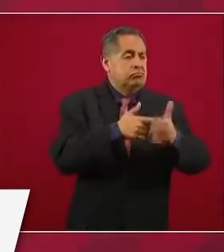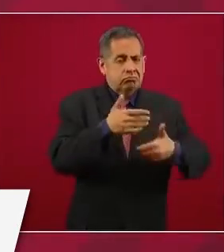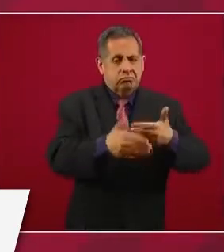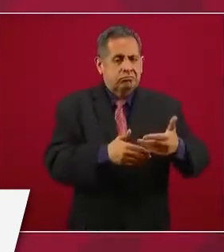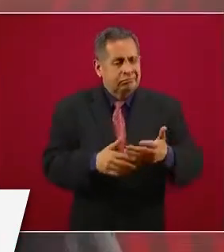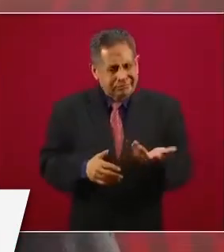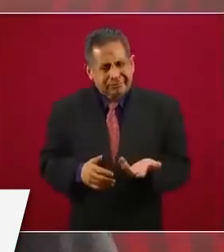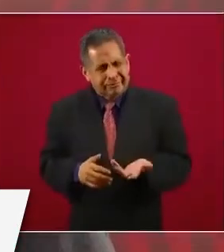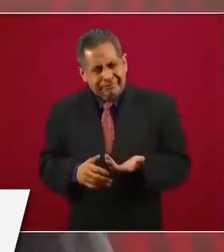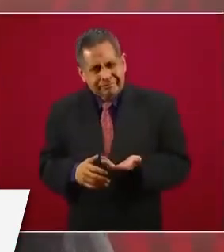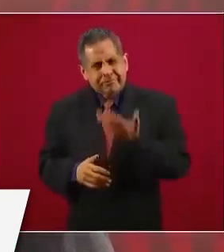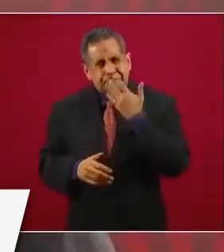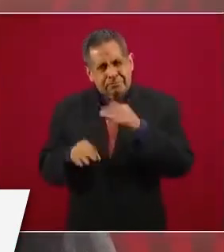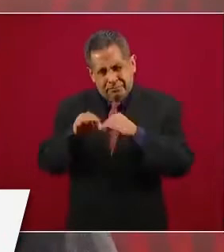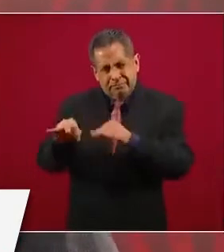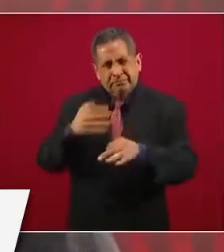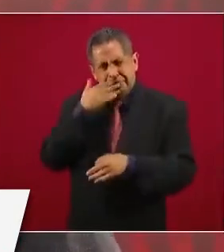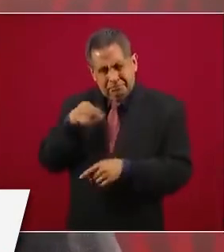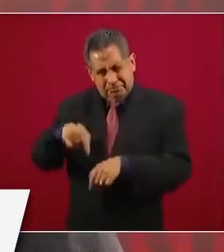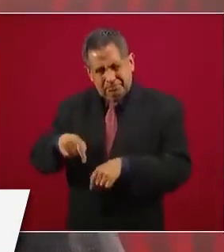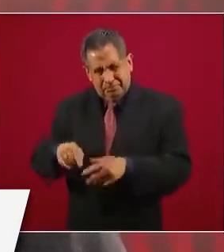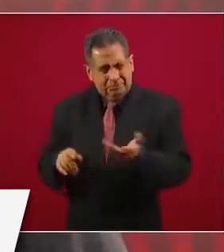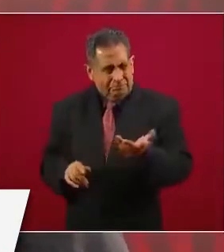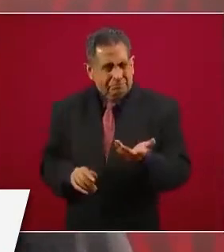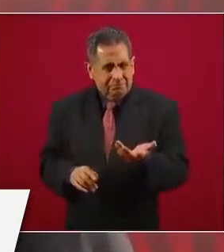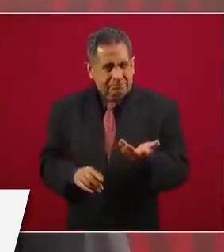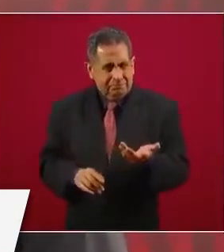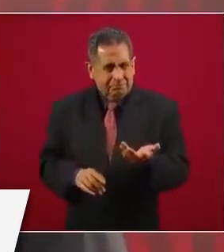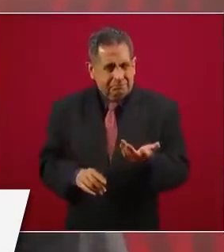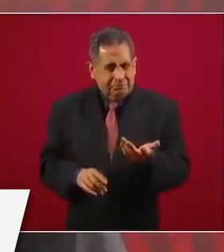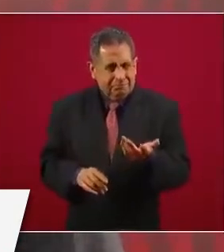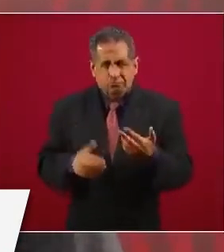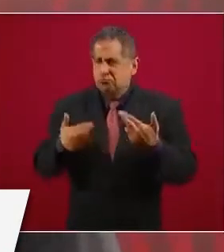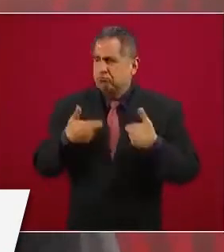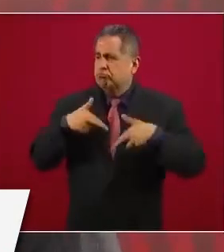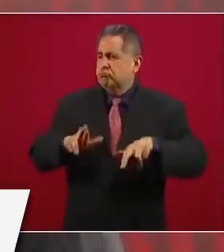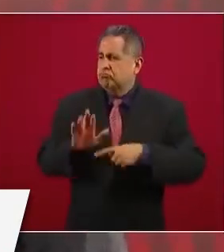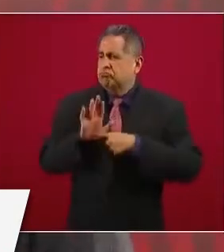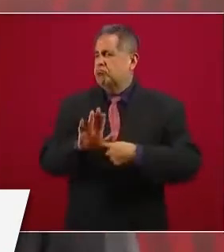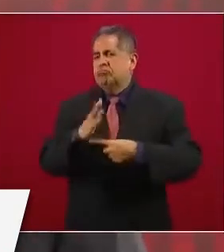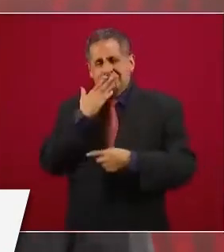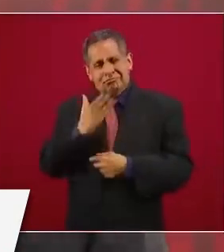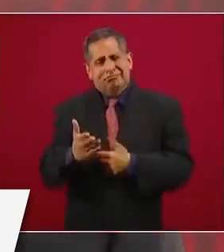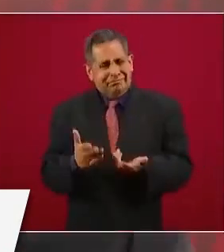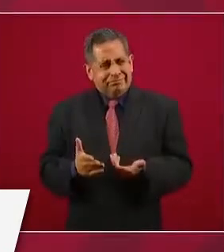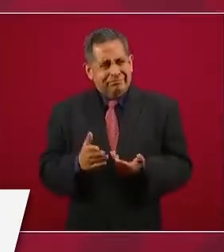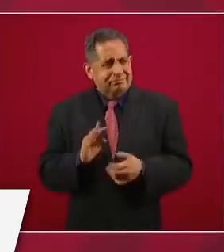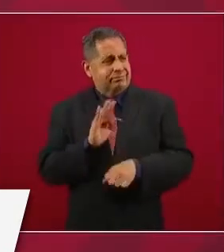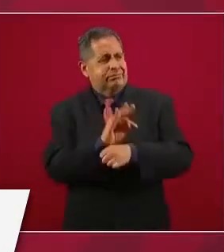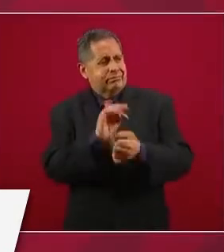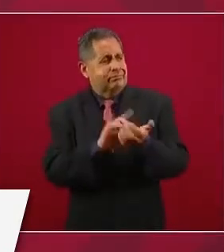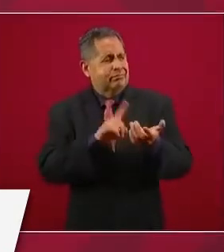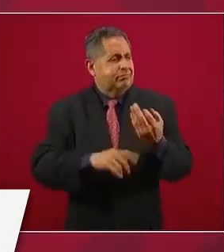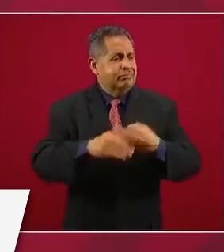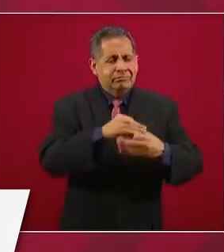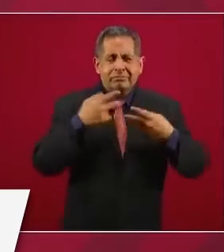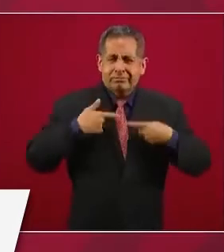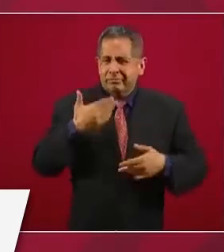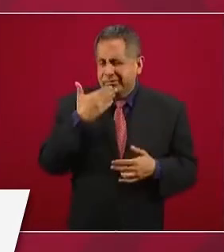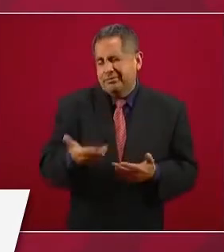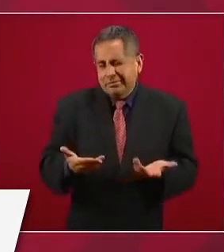hagan bien su trabajo, que representen a la gente